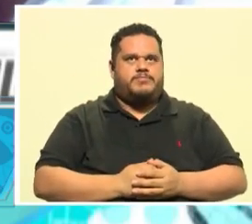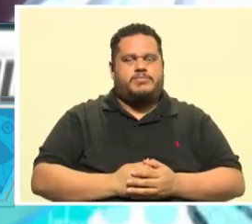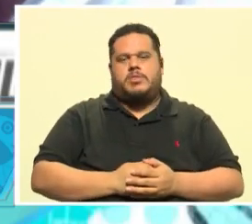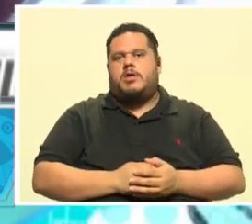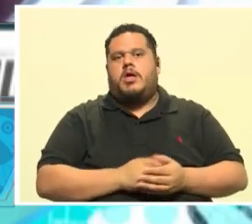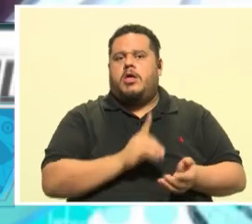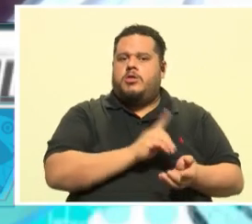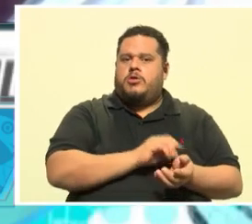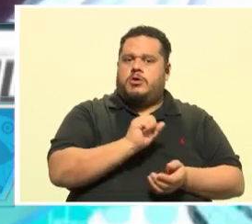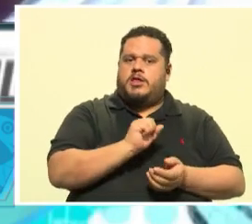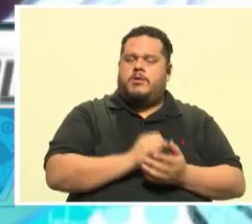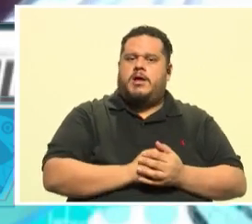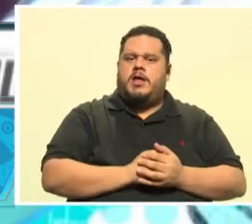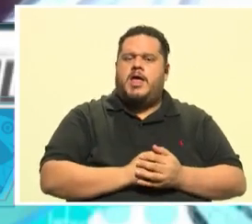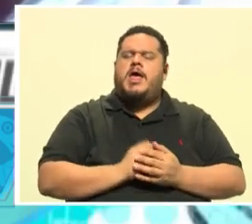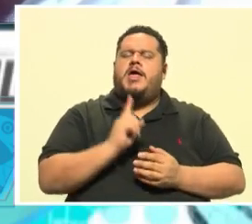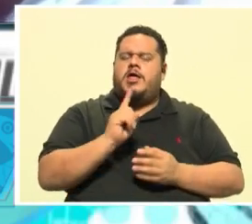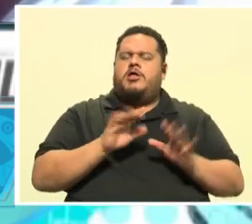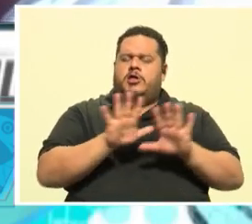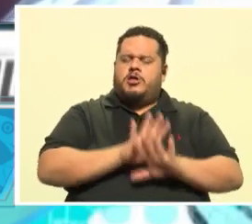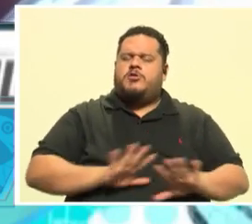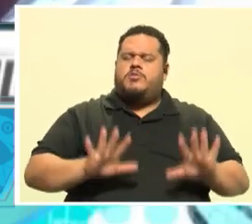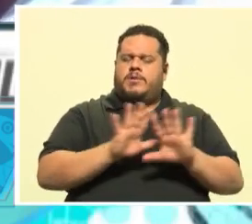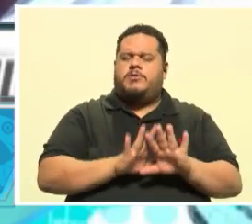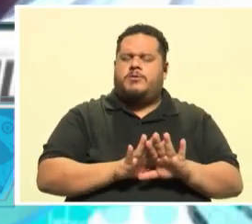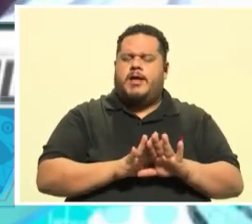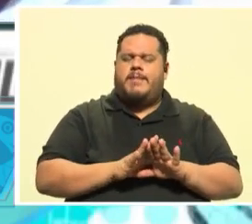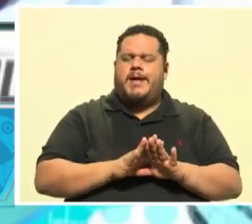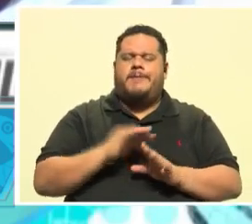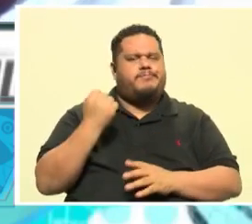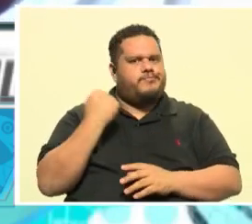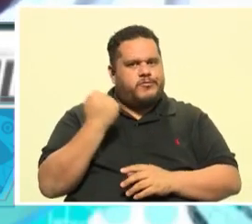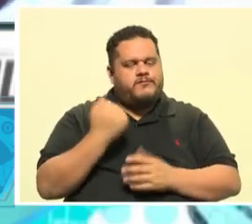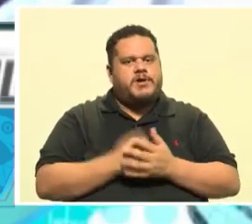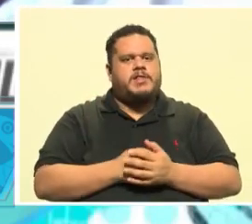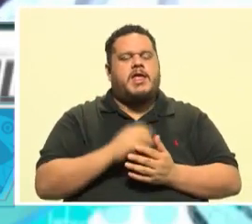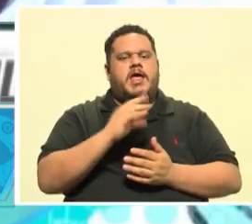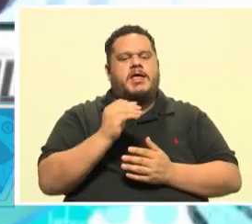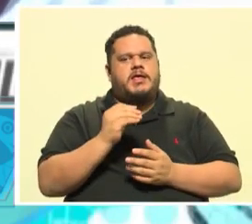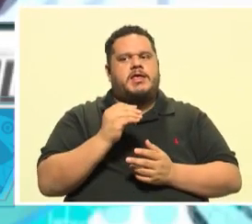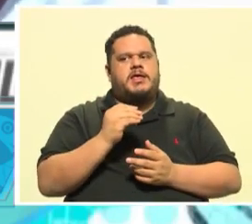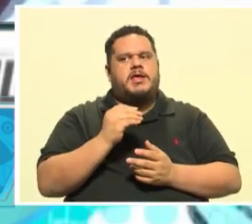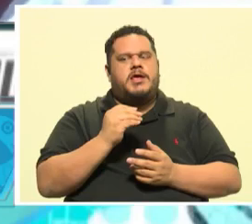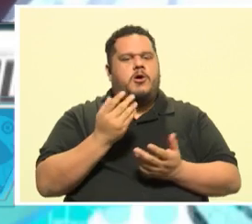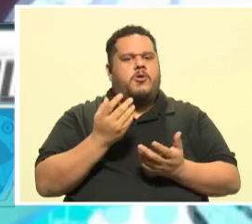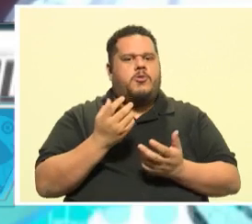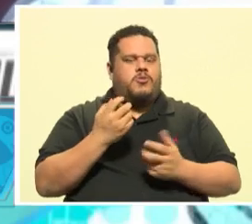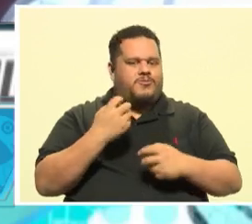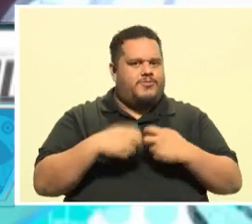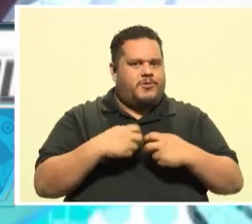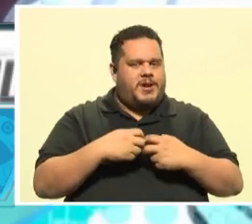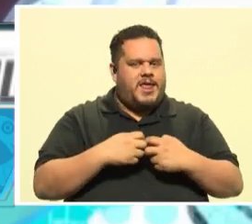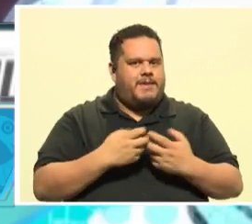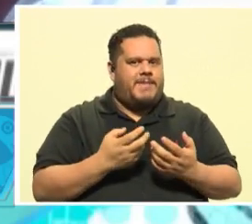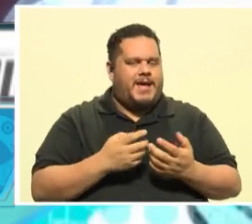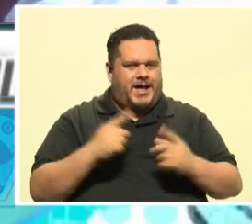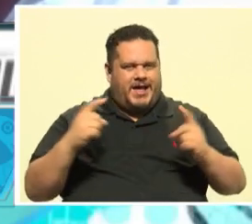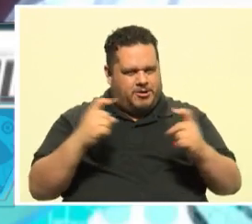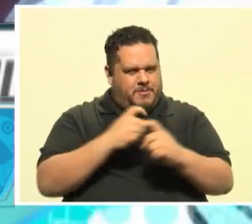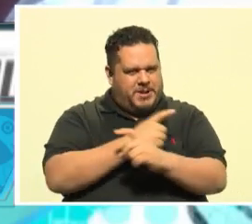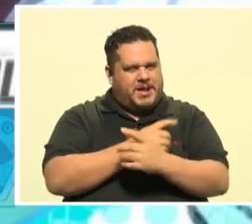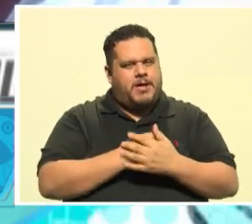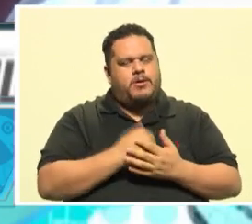Unidos. Uno es que ha aumentado el desempleo enormemente, ¿verdad? Es decir, las posibilidades de